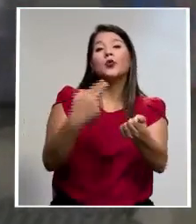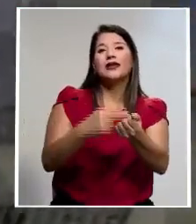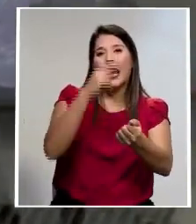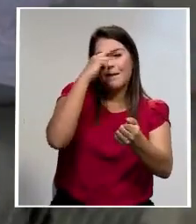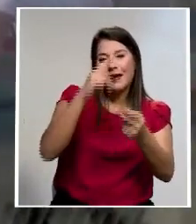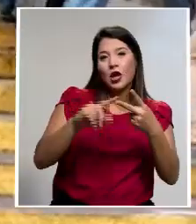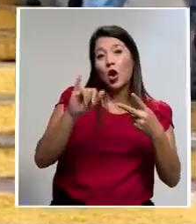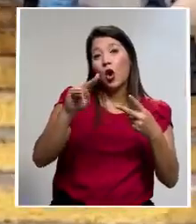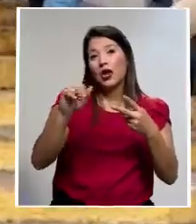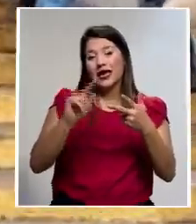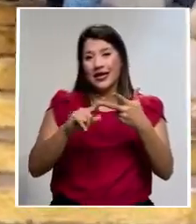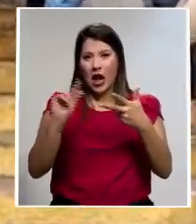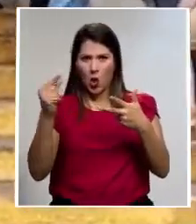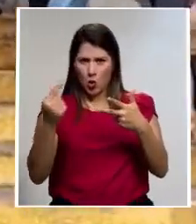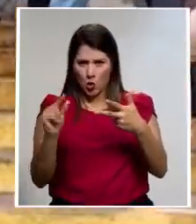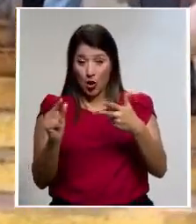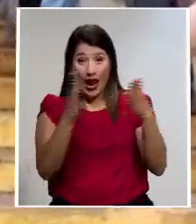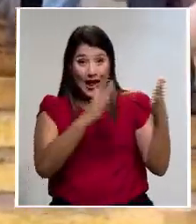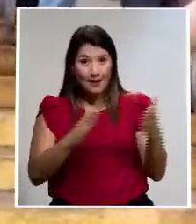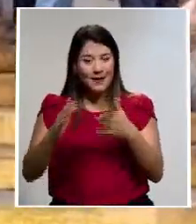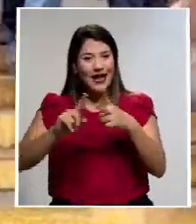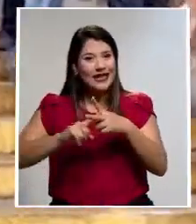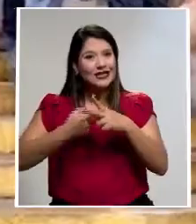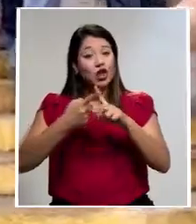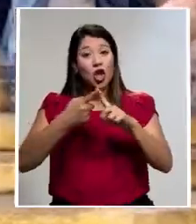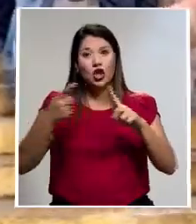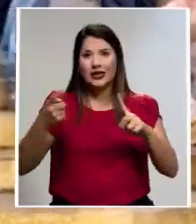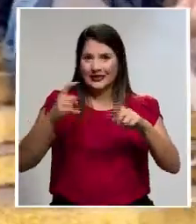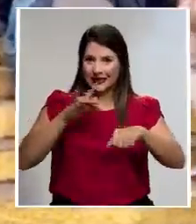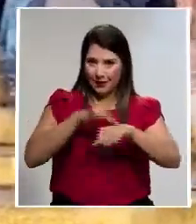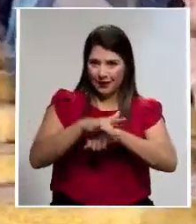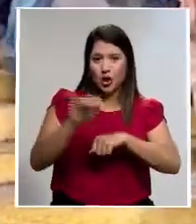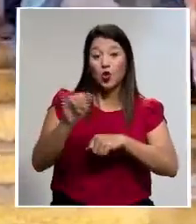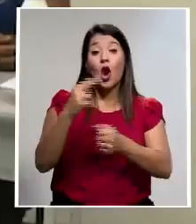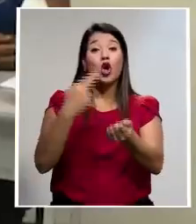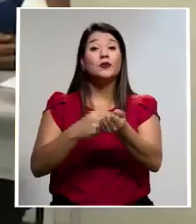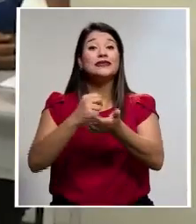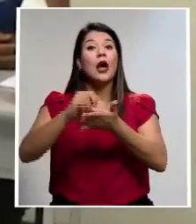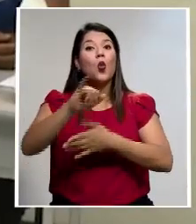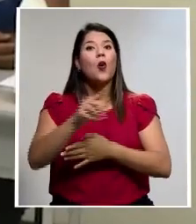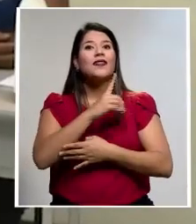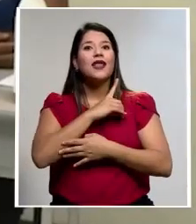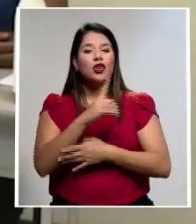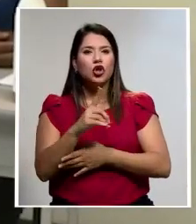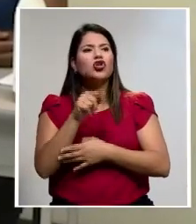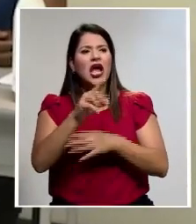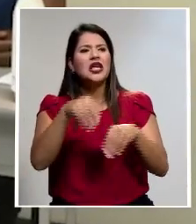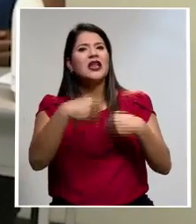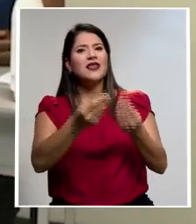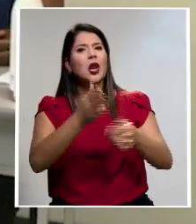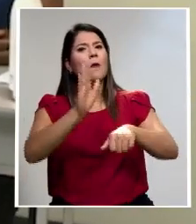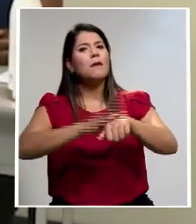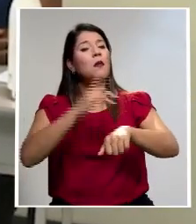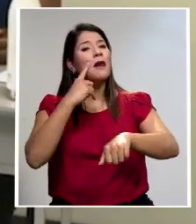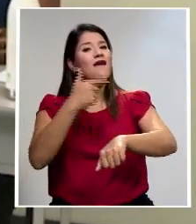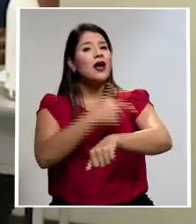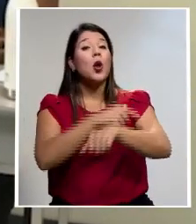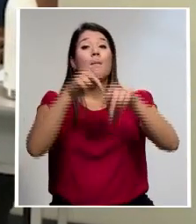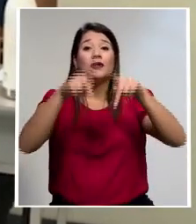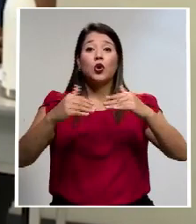La Uruca, el plan se activó desde horas de la mañana, así como el Hospital San Juan de Dios, donde recibieron la autorización para vacunar a